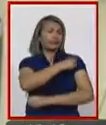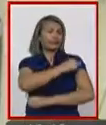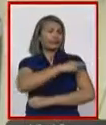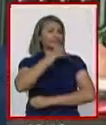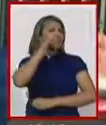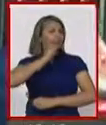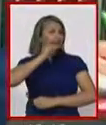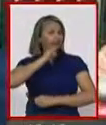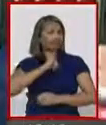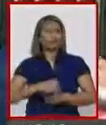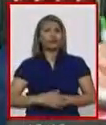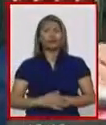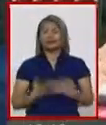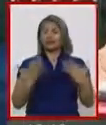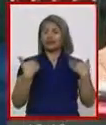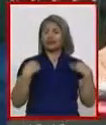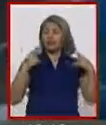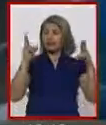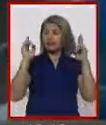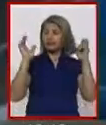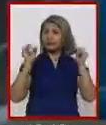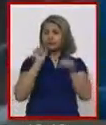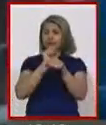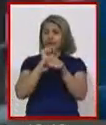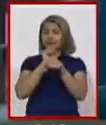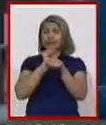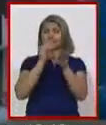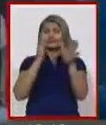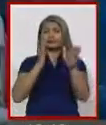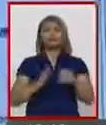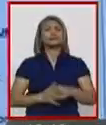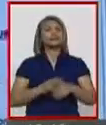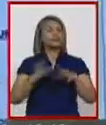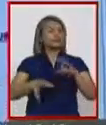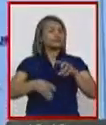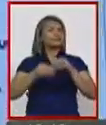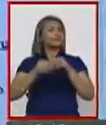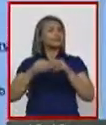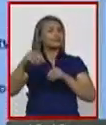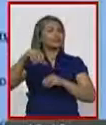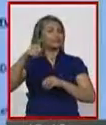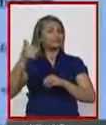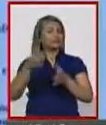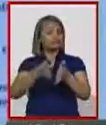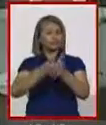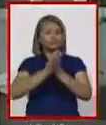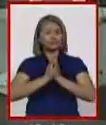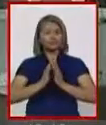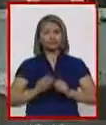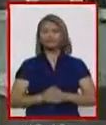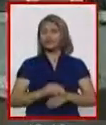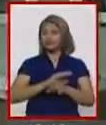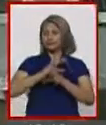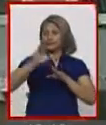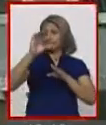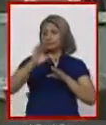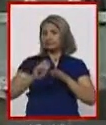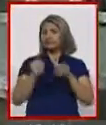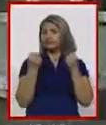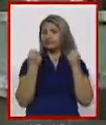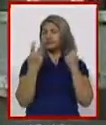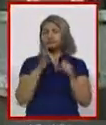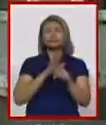de la mujer lo que pone en emergencia a los trabajadores sumando a esto otras demandas totalmente